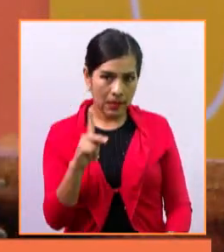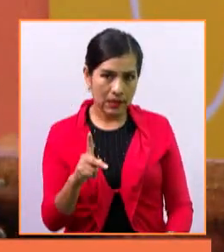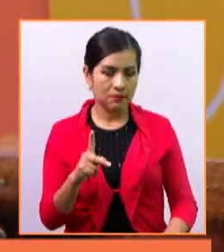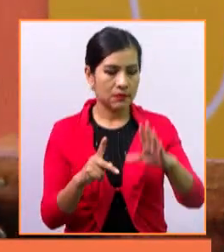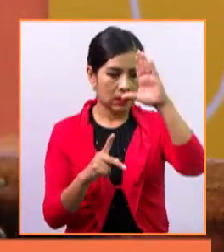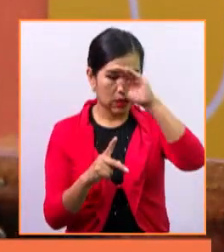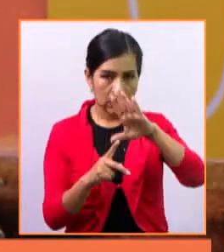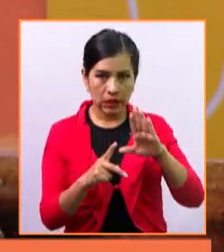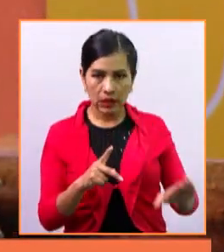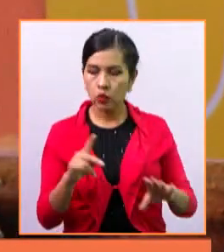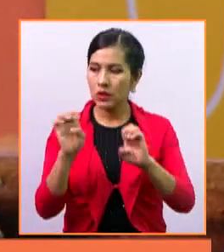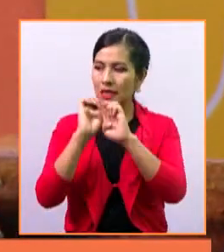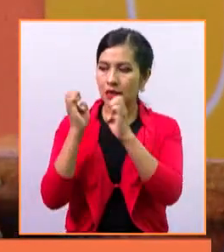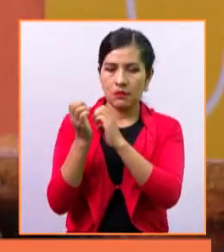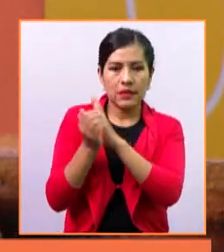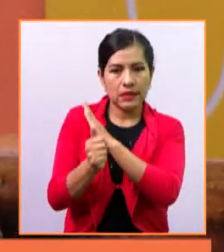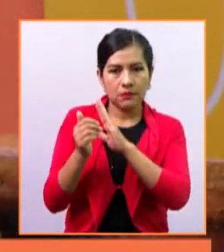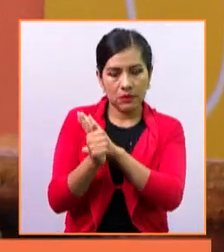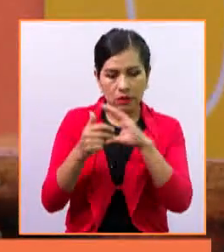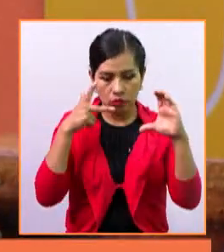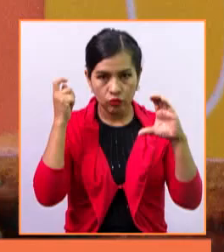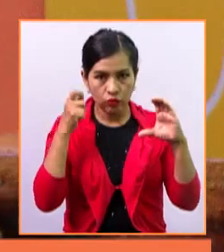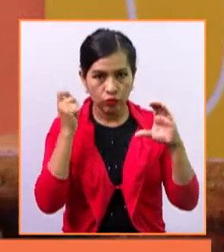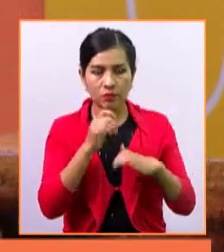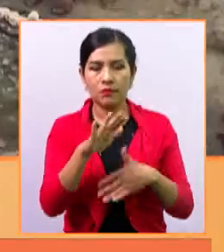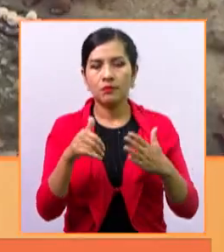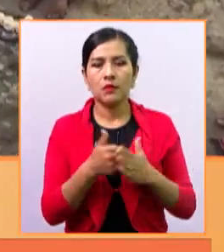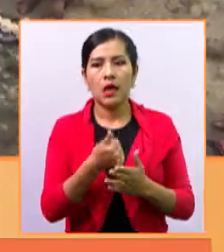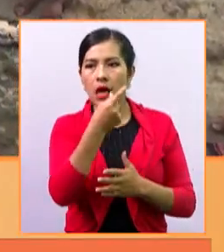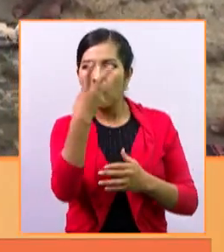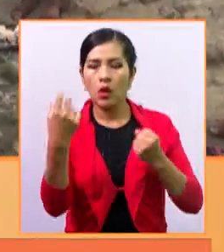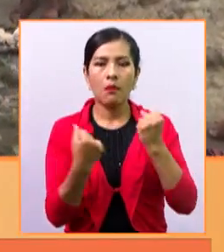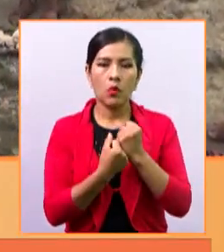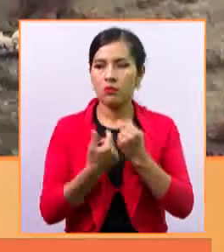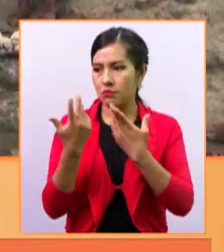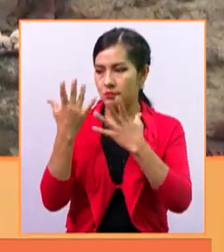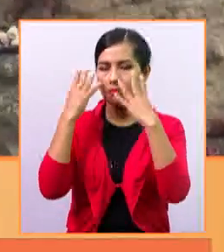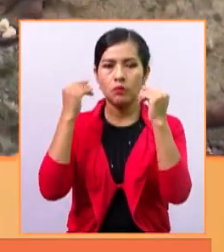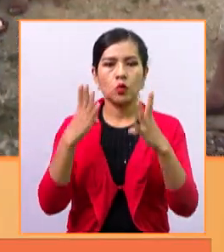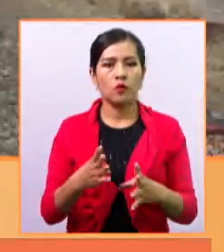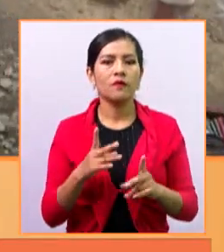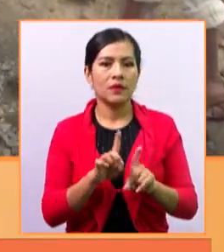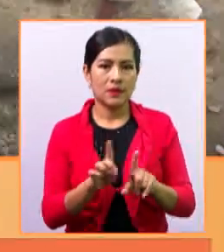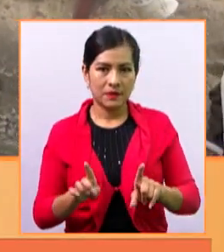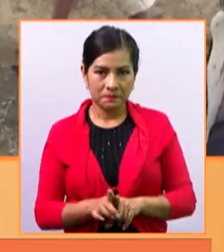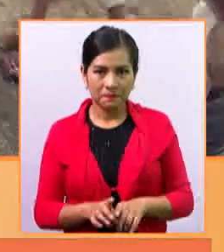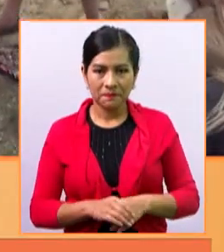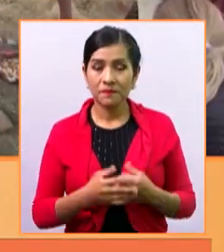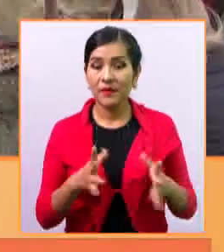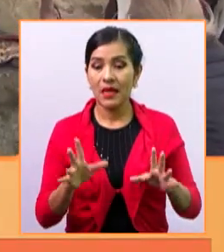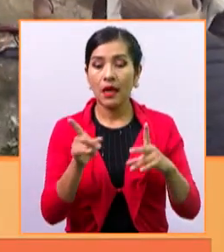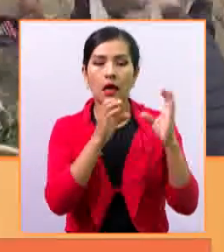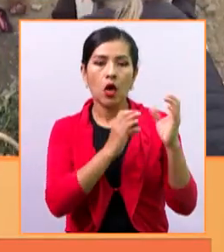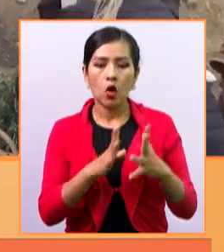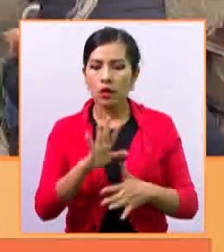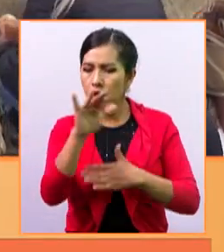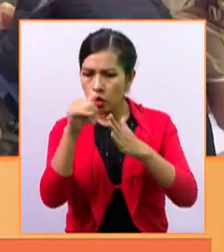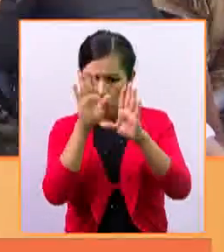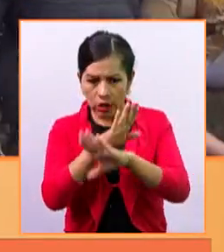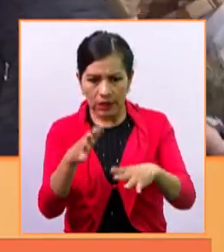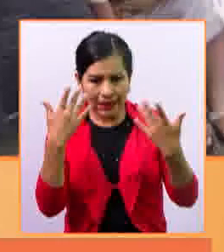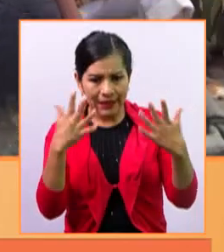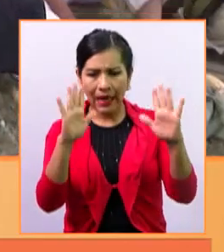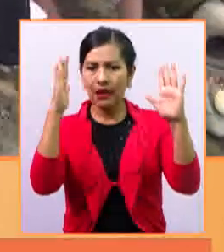equipo técnico, instructor. Y el profe Gerardo. A organizarse, niños, ya